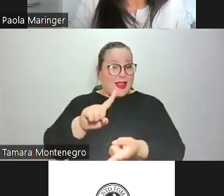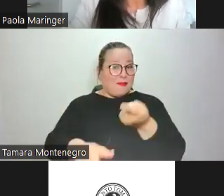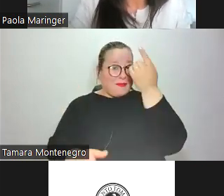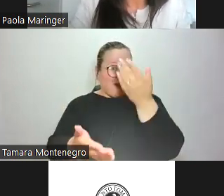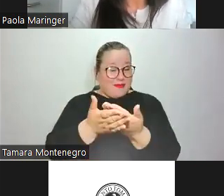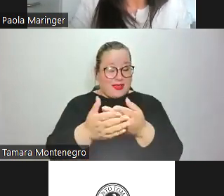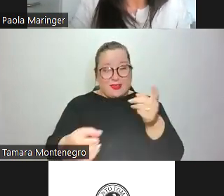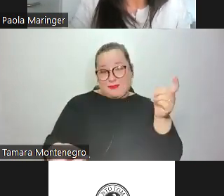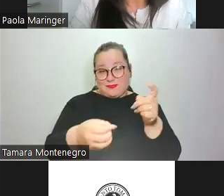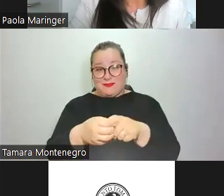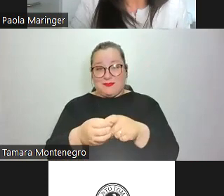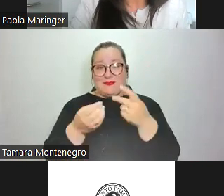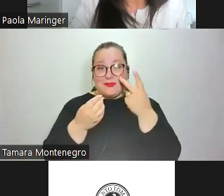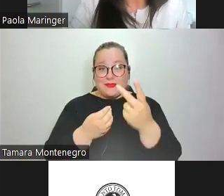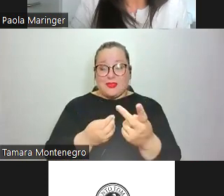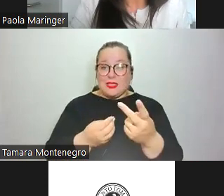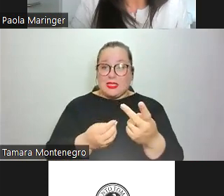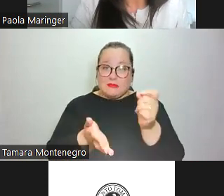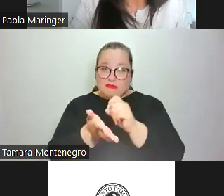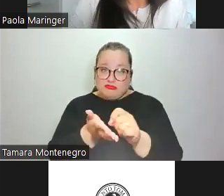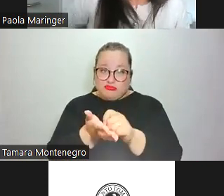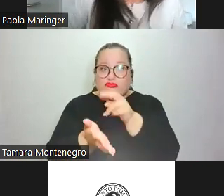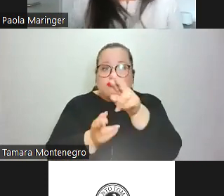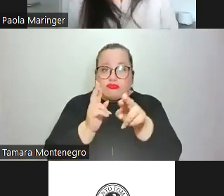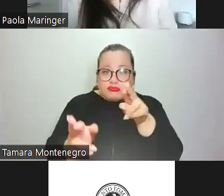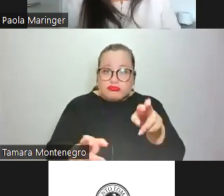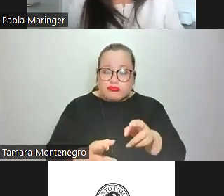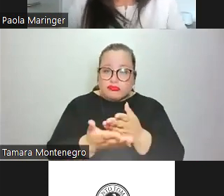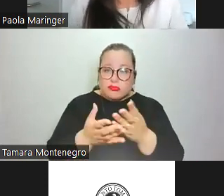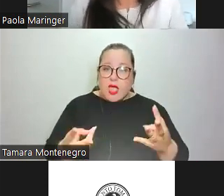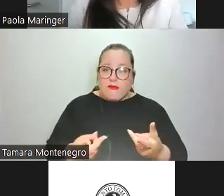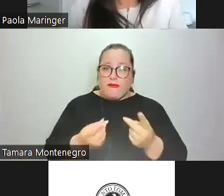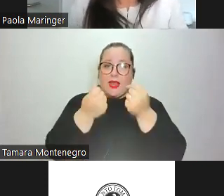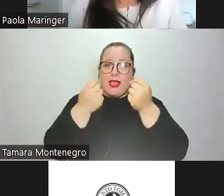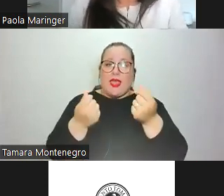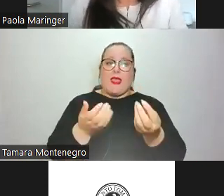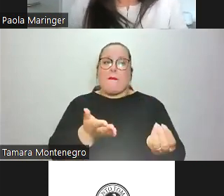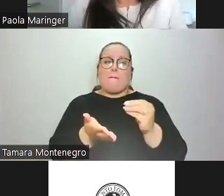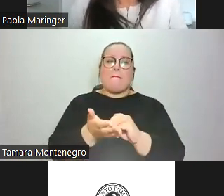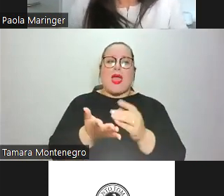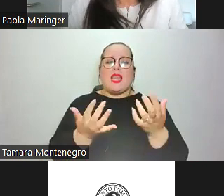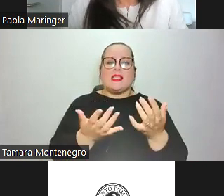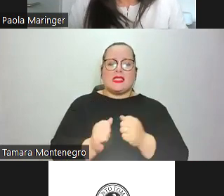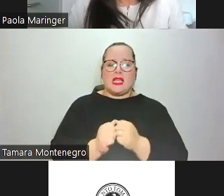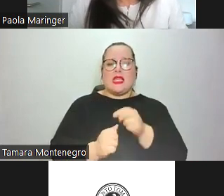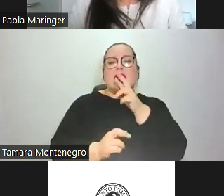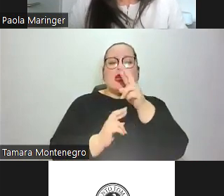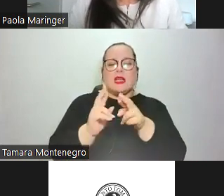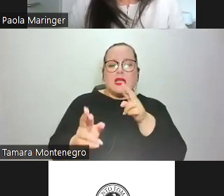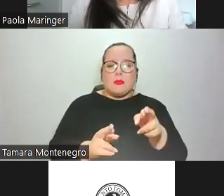sesión anotaron esto. ¿Cuáles crees que son las habilidades más requeridas hoy? Y aquí en las respuestas